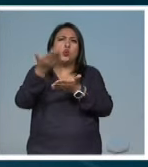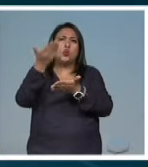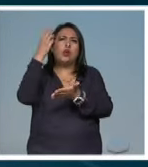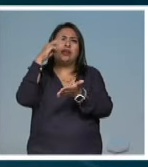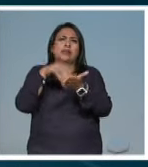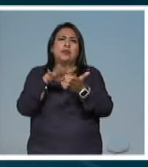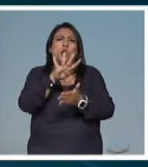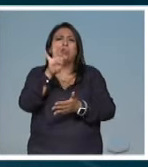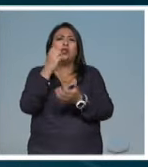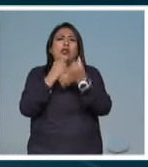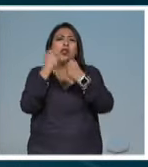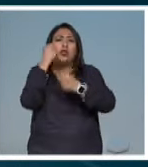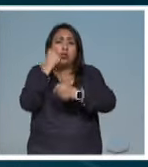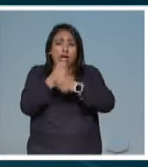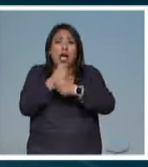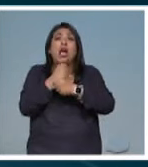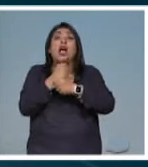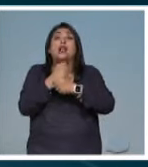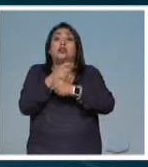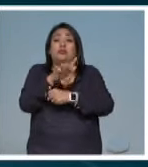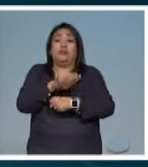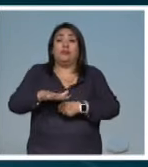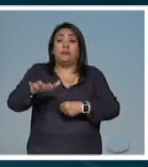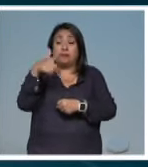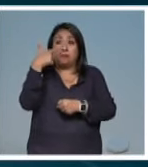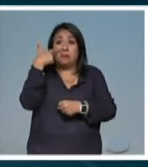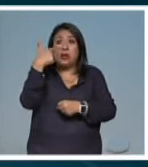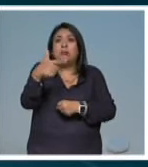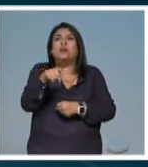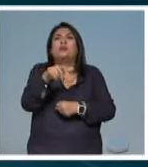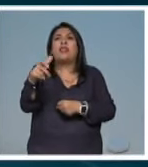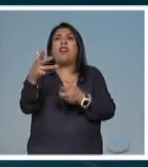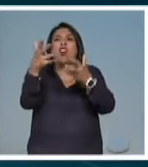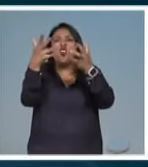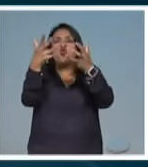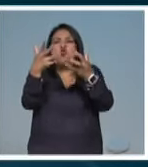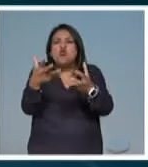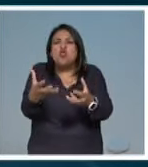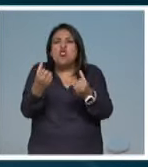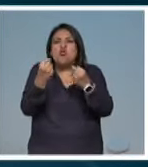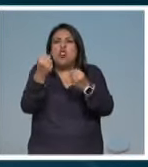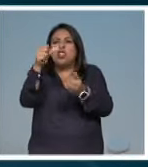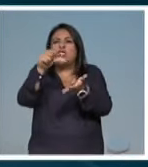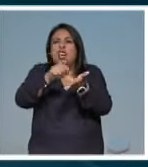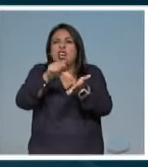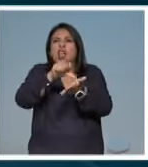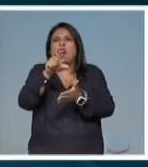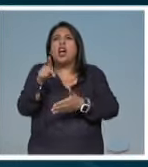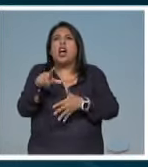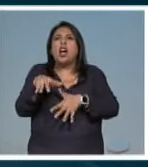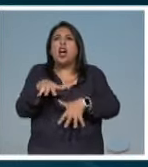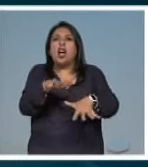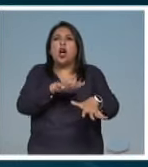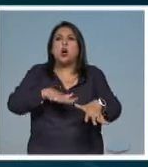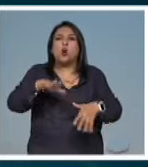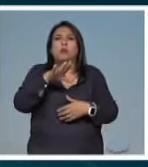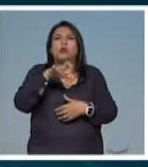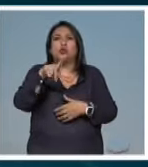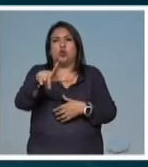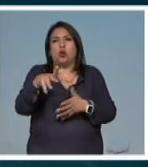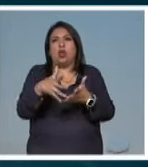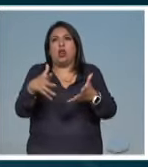3.400 años. El asentamiento pudo observarse debido a la sequía extrema que vive Irak en las aguas de la presa de Mosul, el dique